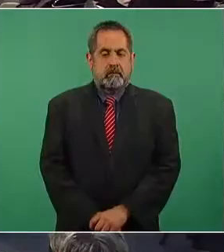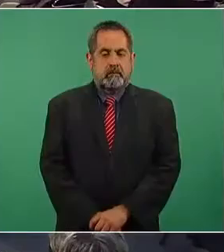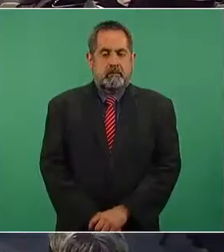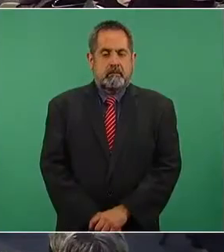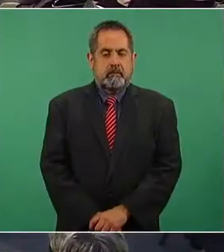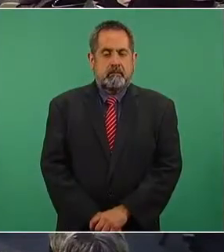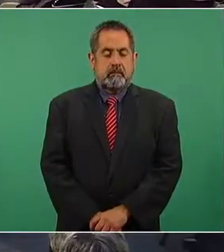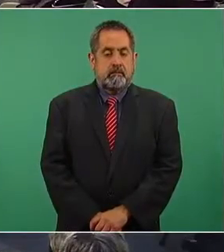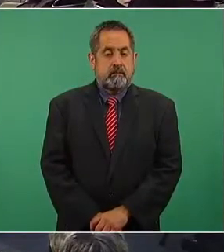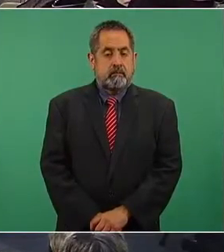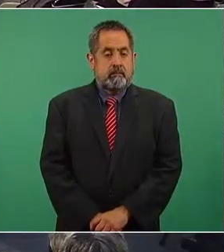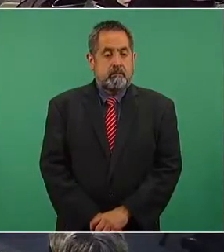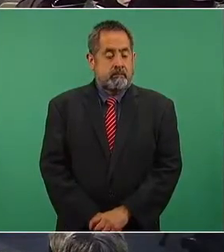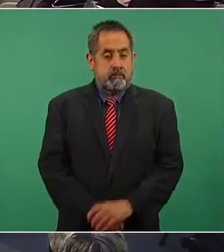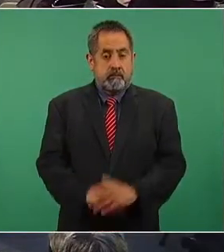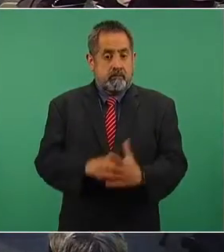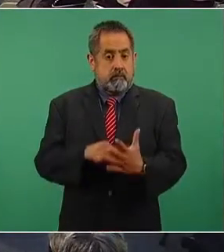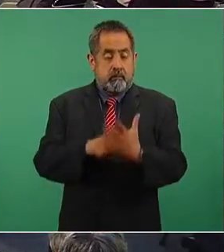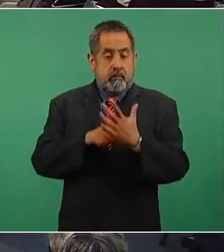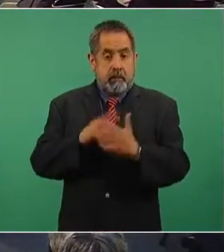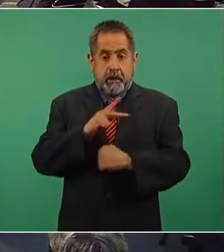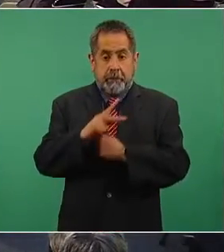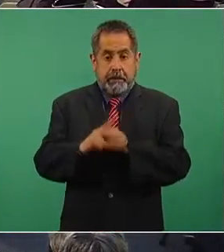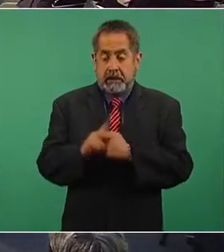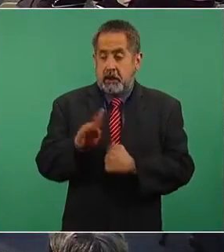El modelo de Bolivia